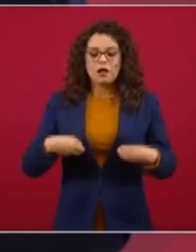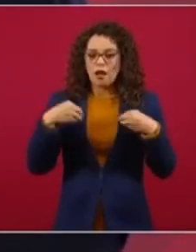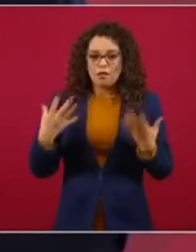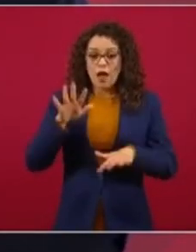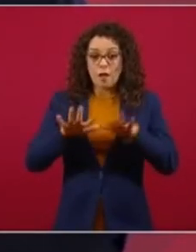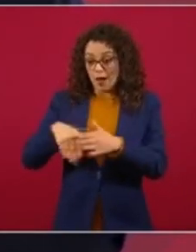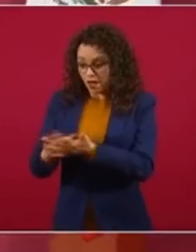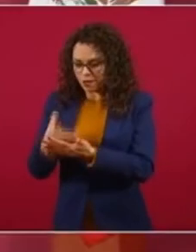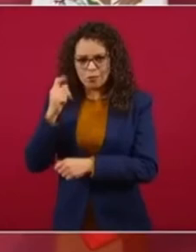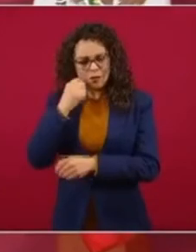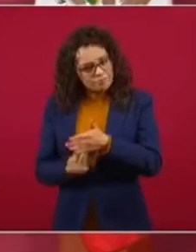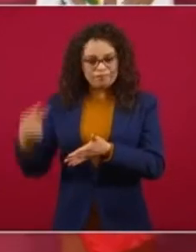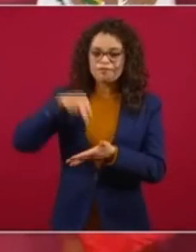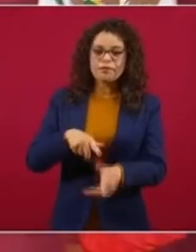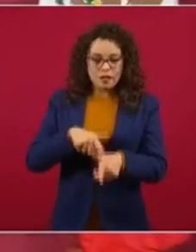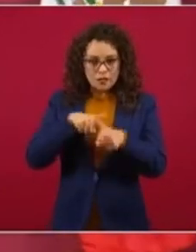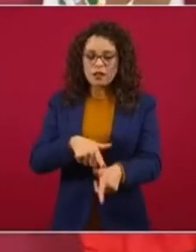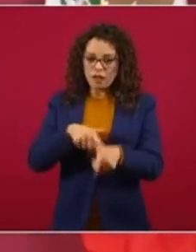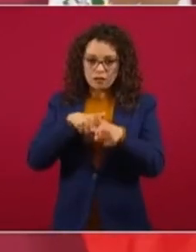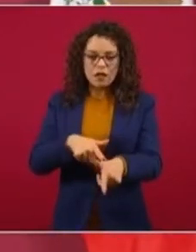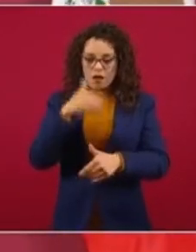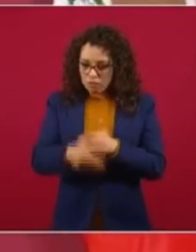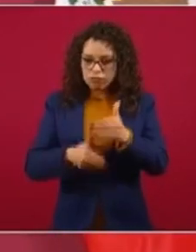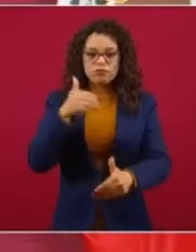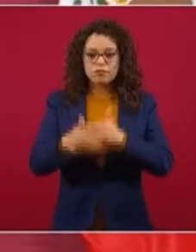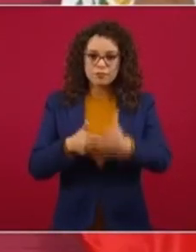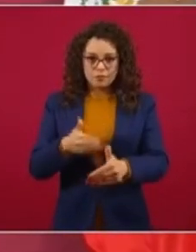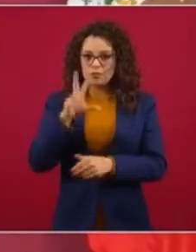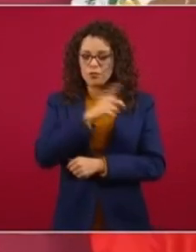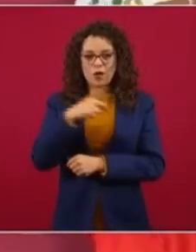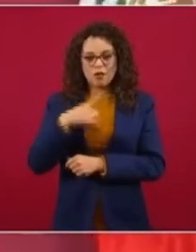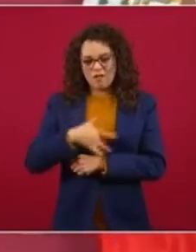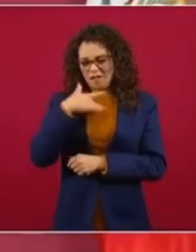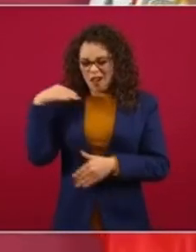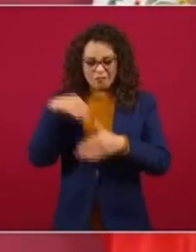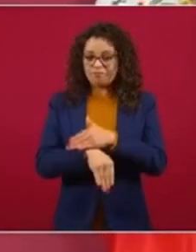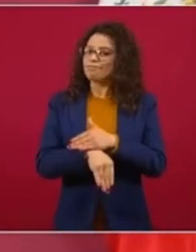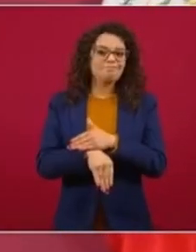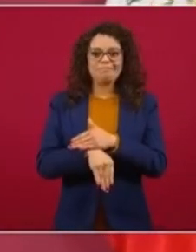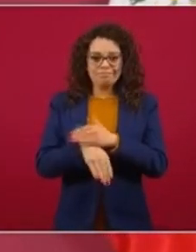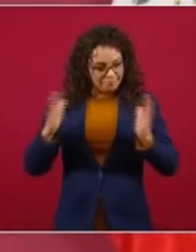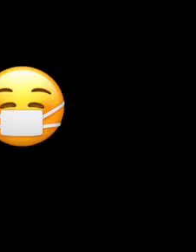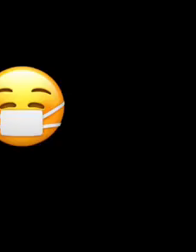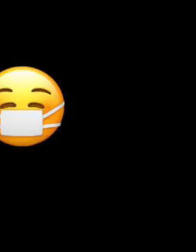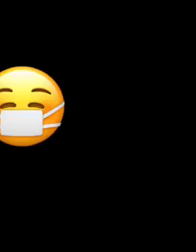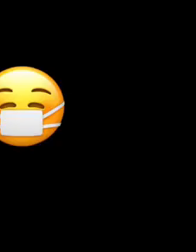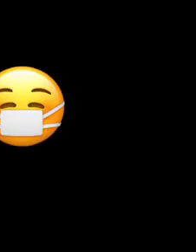pero hay que levantarse y seguir caminando. Y no rendirse. No darnos por vencidos.